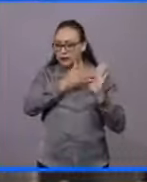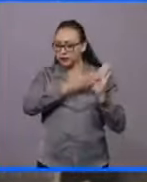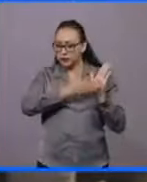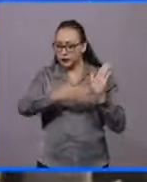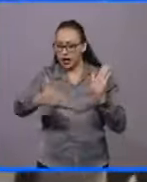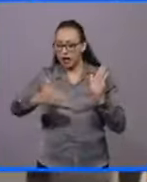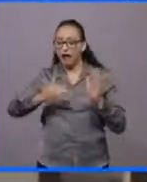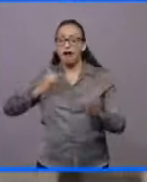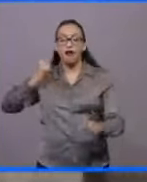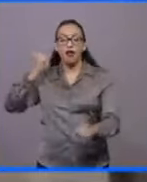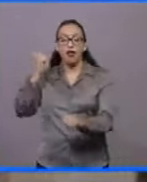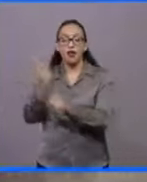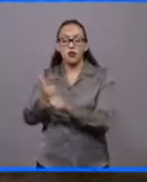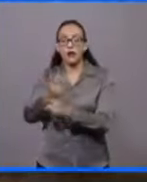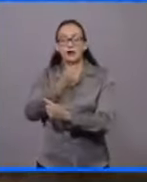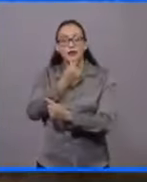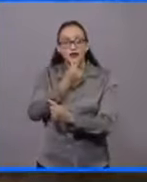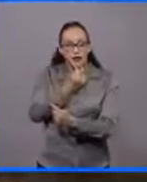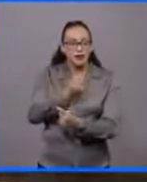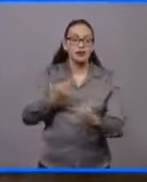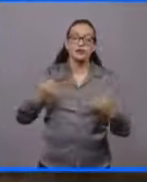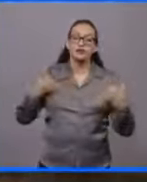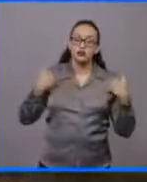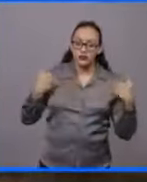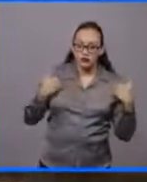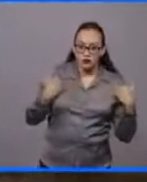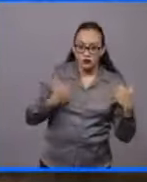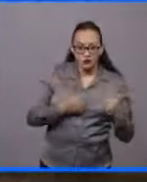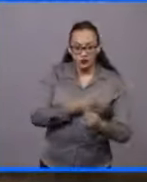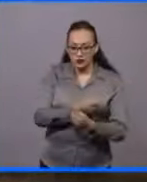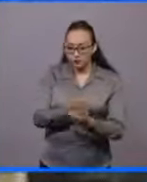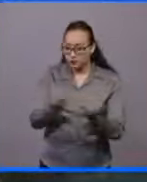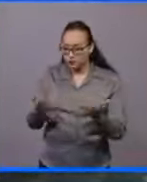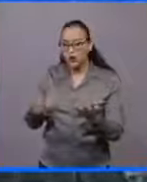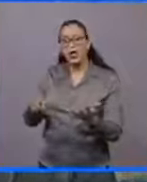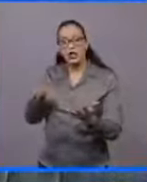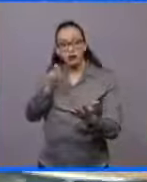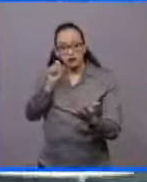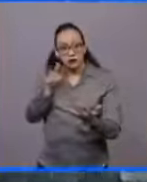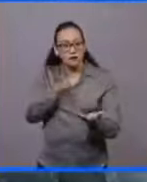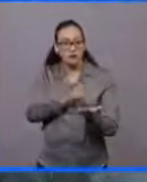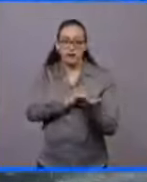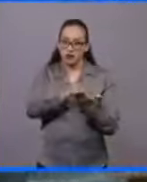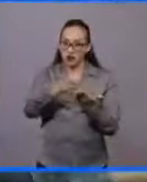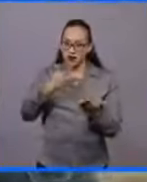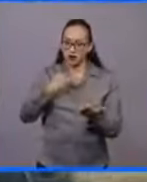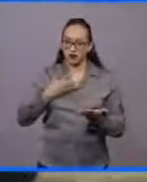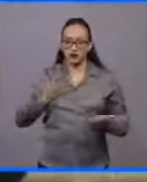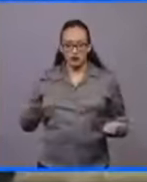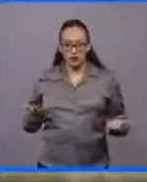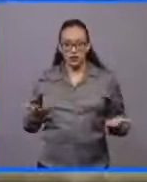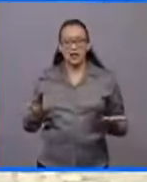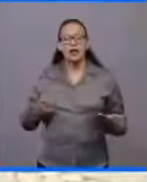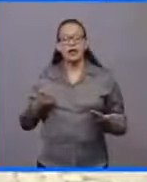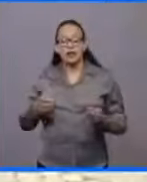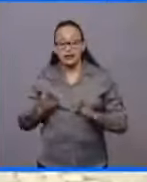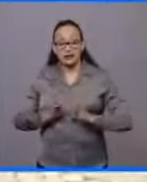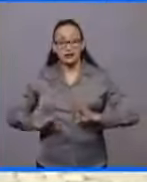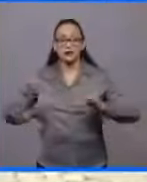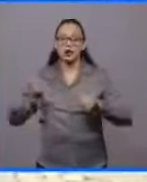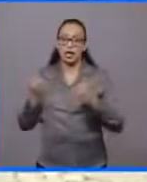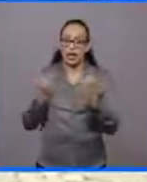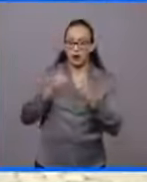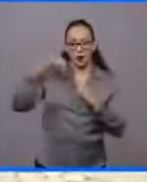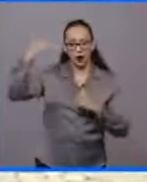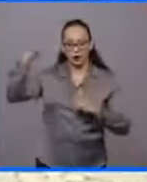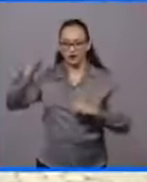da cuenta que justamente las niñas, los niños y los adolescentes tienen derechos y necesidades diferenciadas,